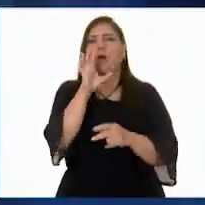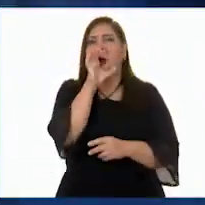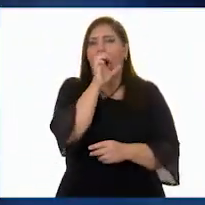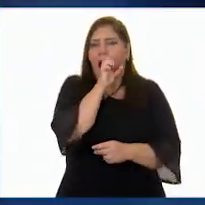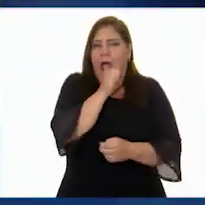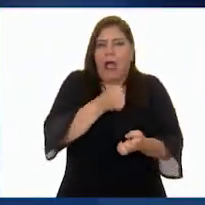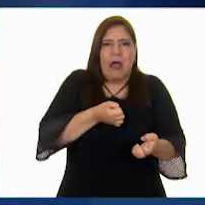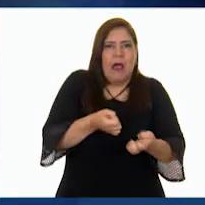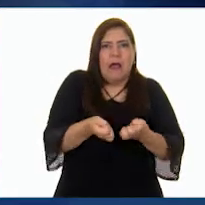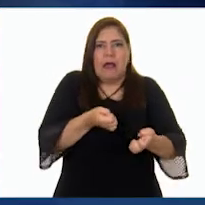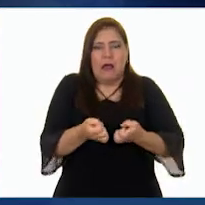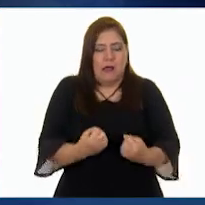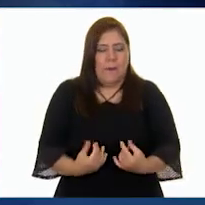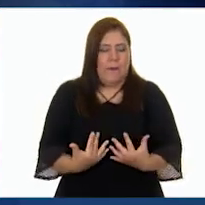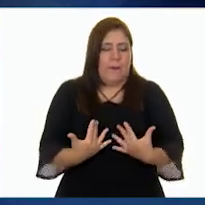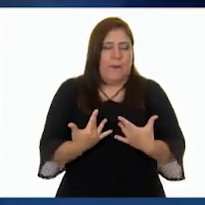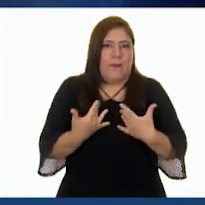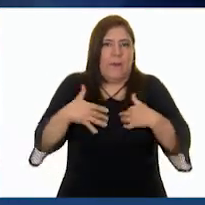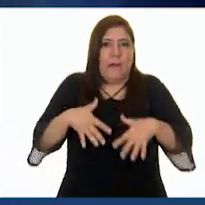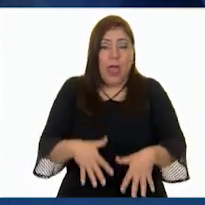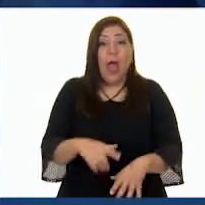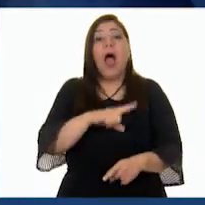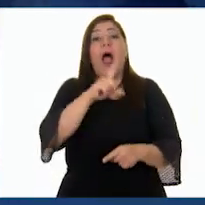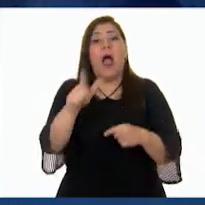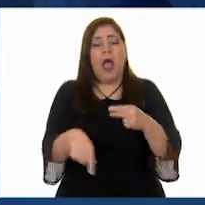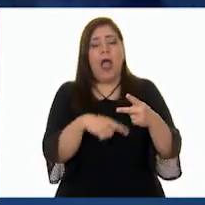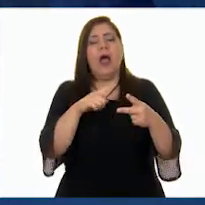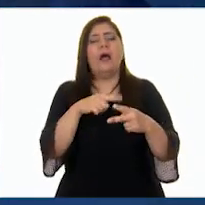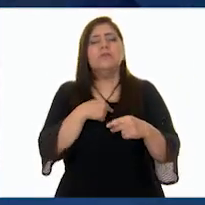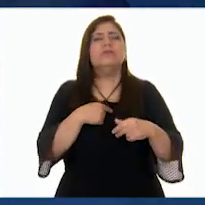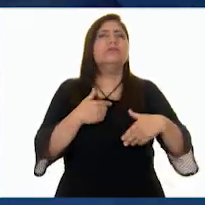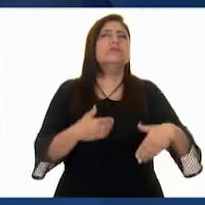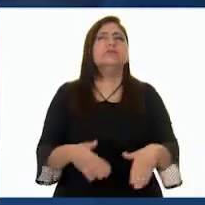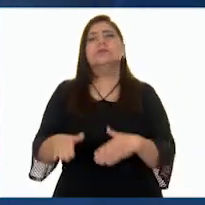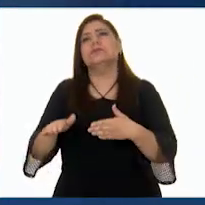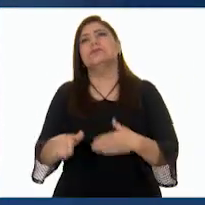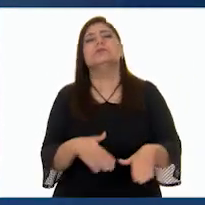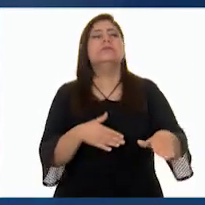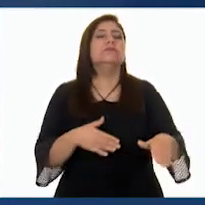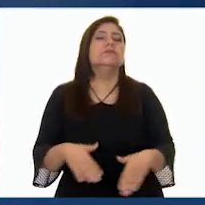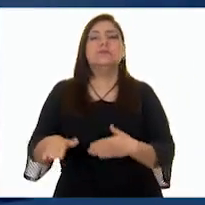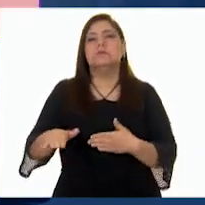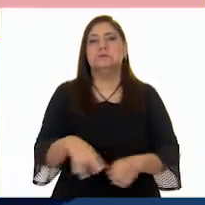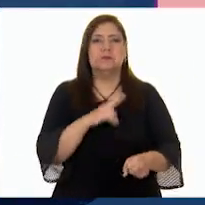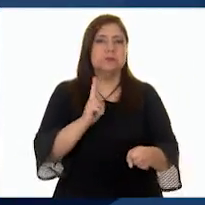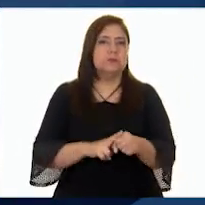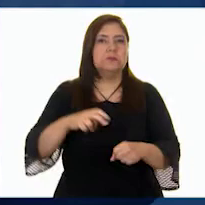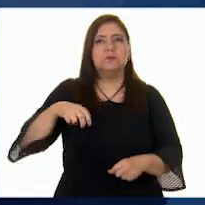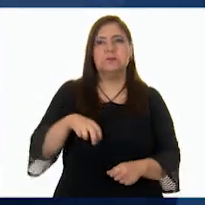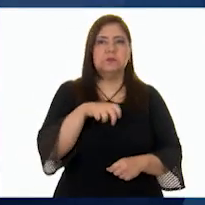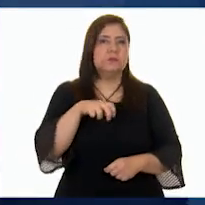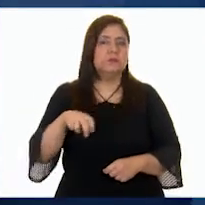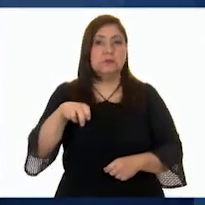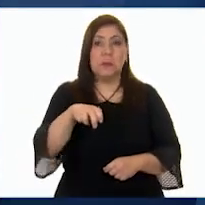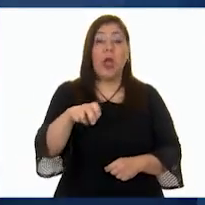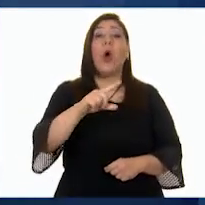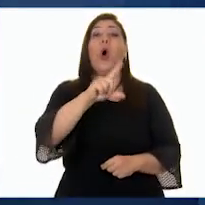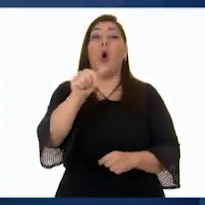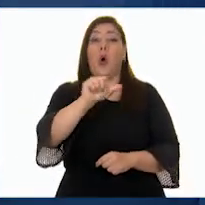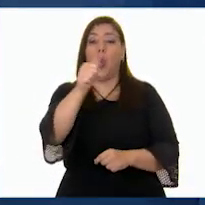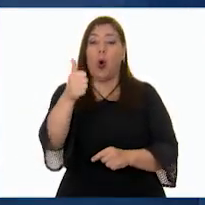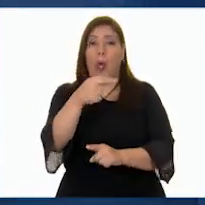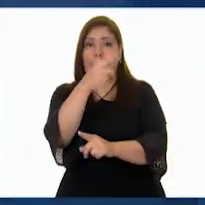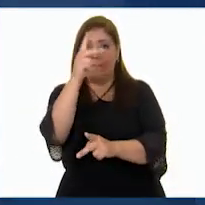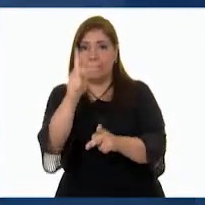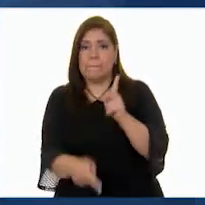calentar. Uh-huh. Así que la mitad de ese tramo lo caminaba a paso normal. Okay. Después, de la otra mitad,